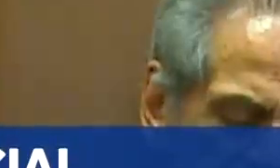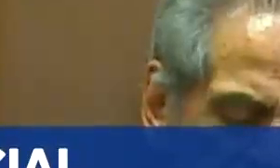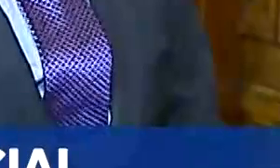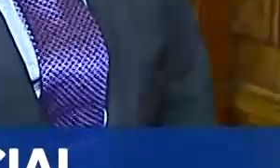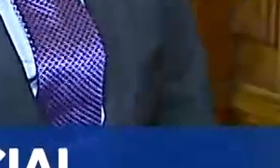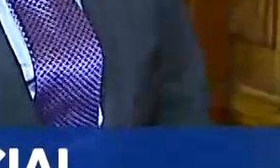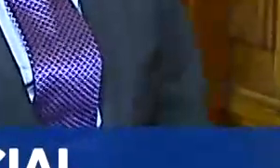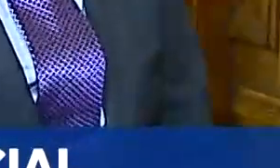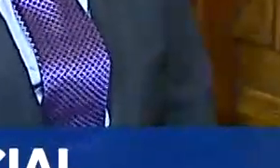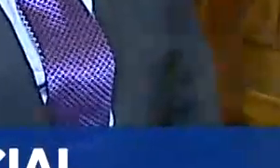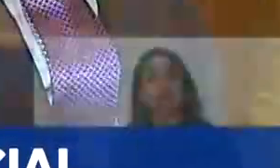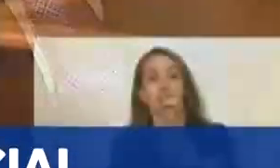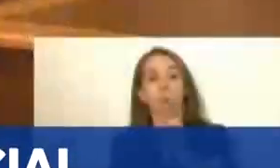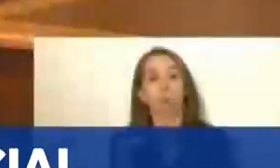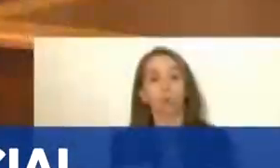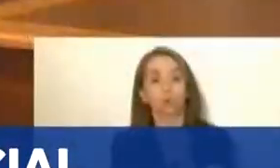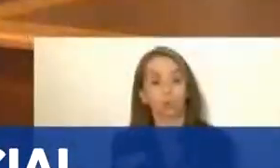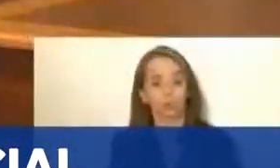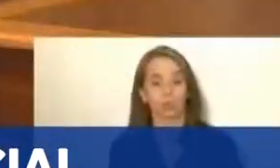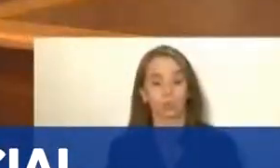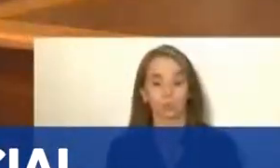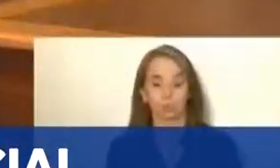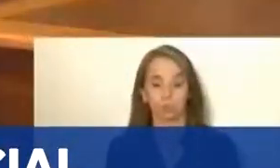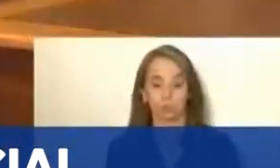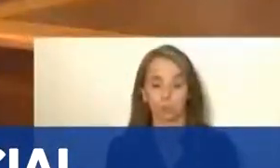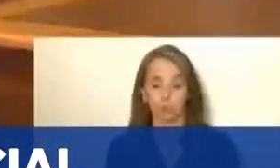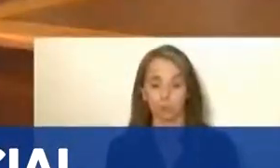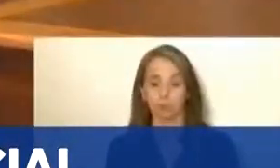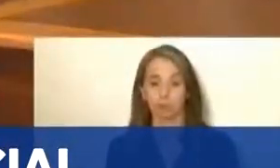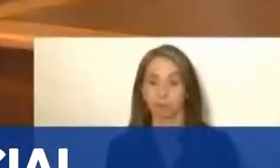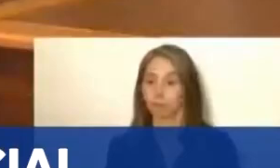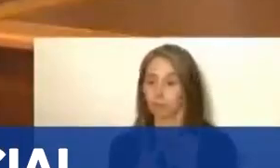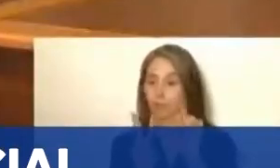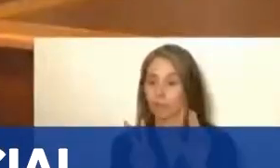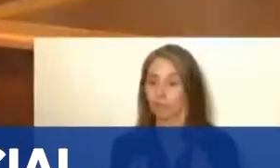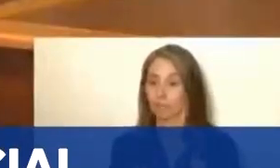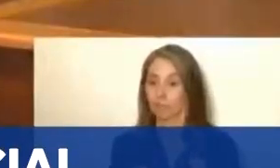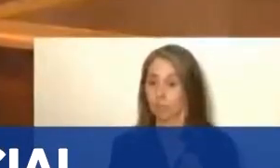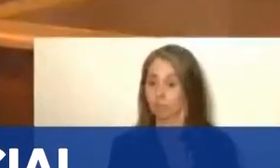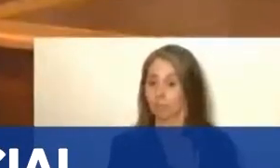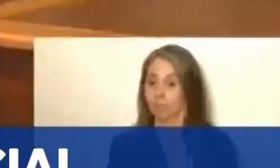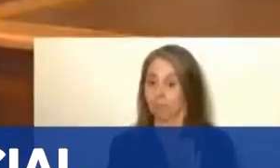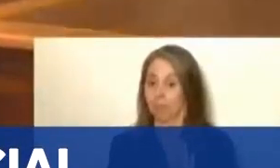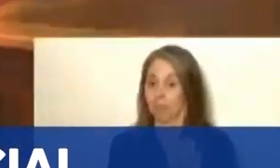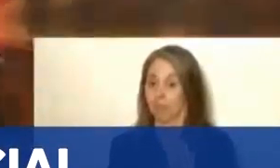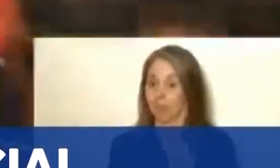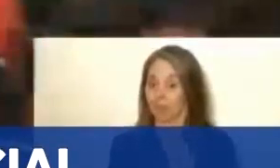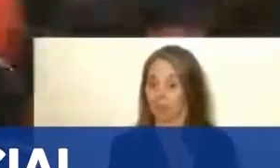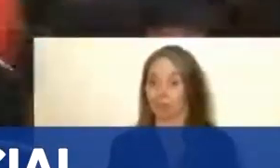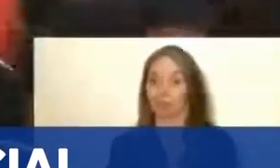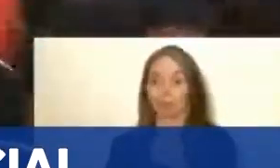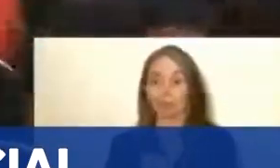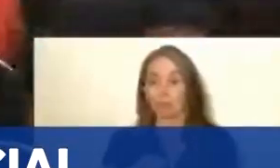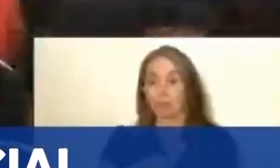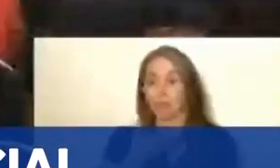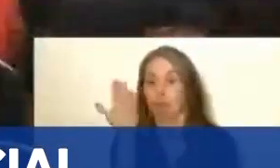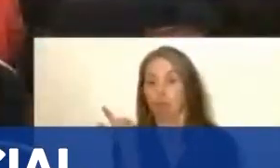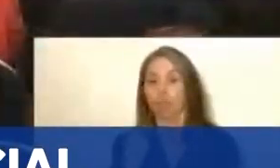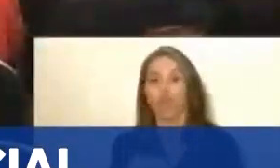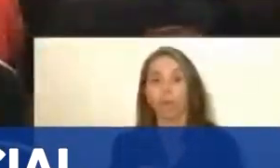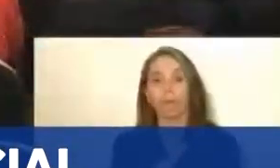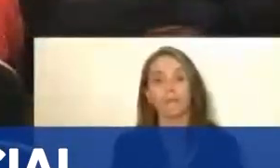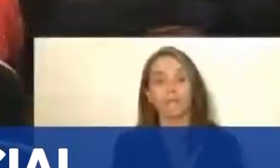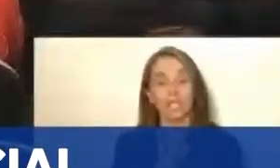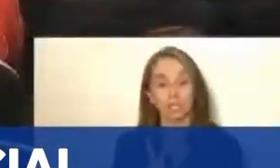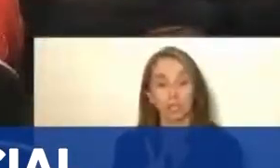colaboración que refuerce la modernización de estándares. En materia legislativa, durante el año 2022,